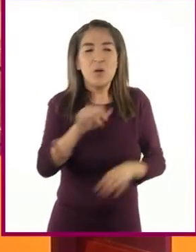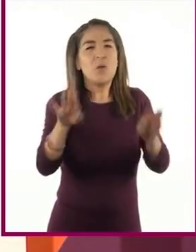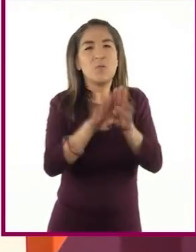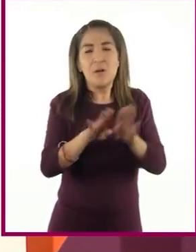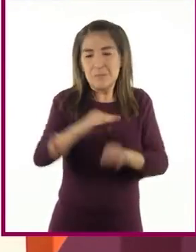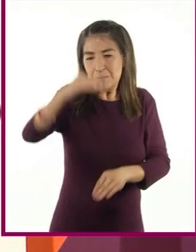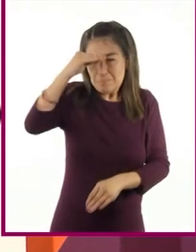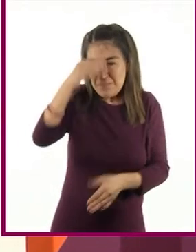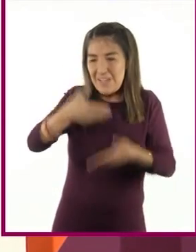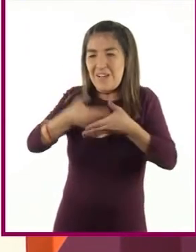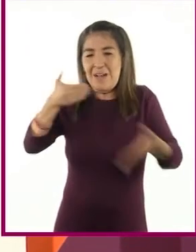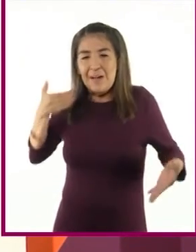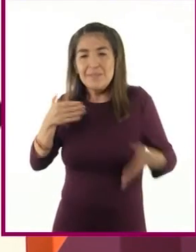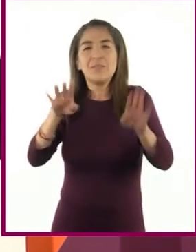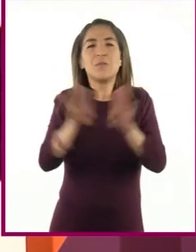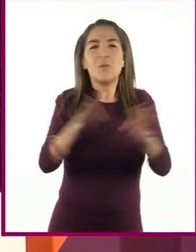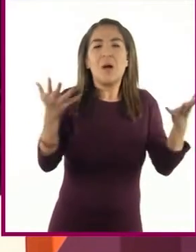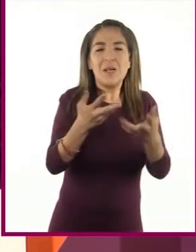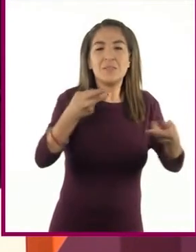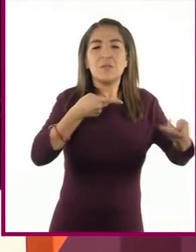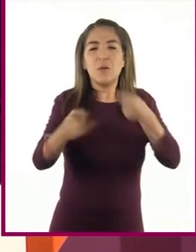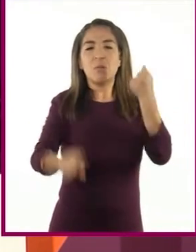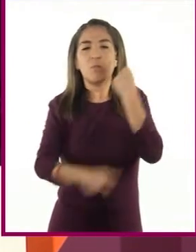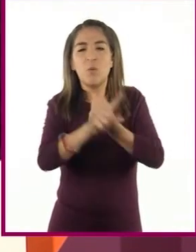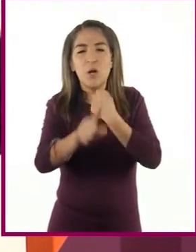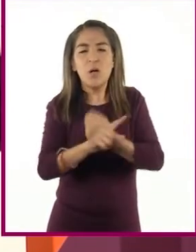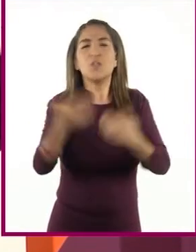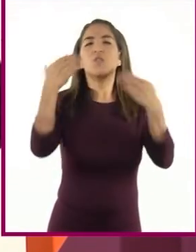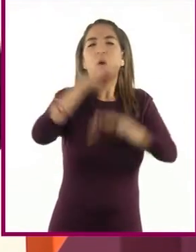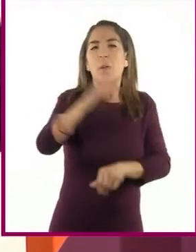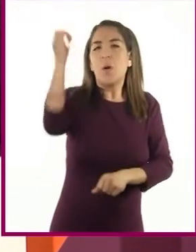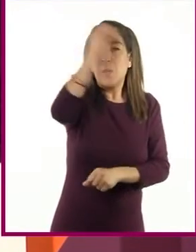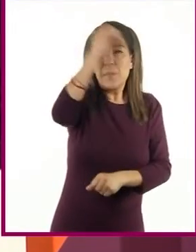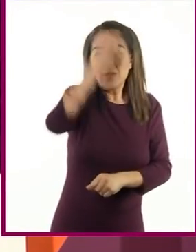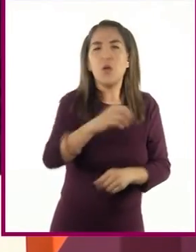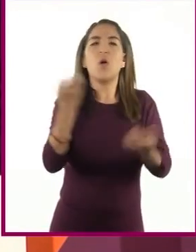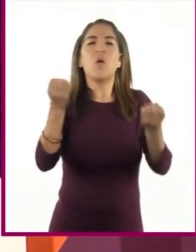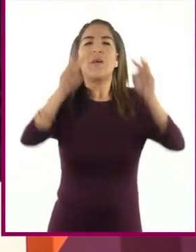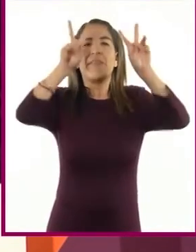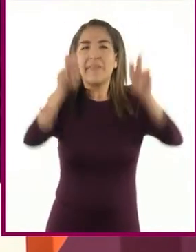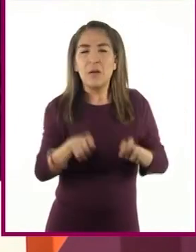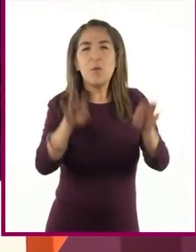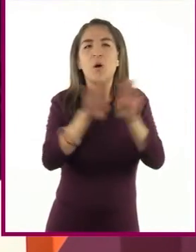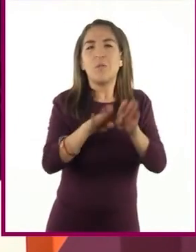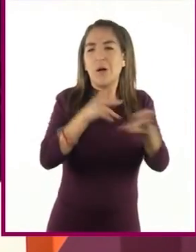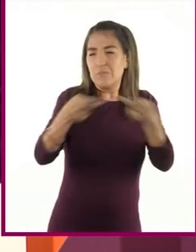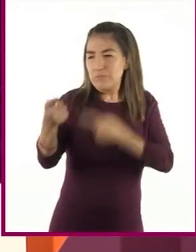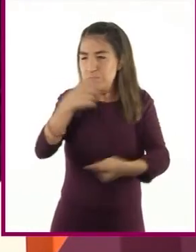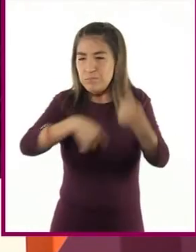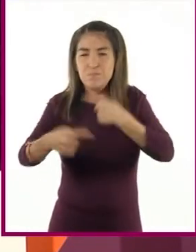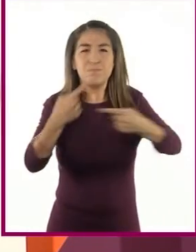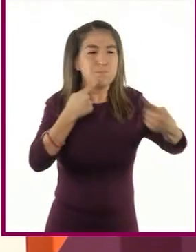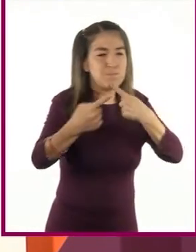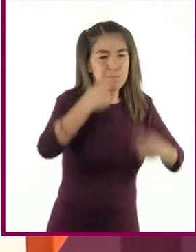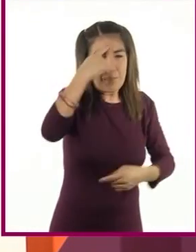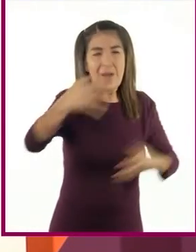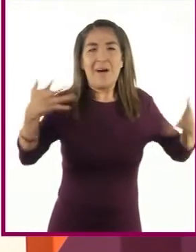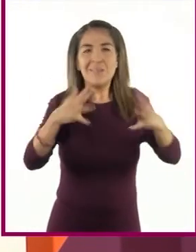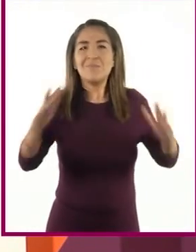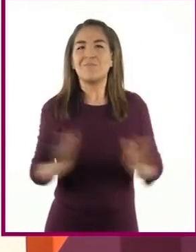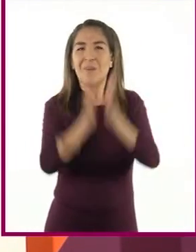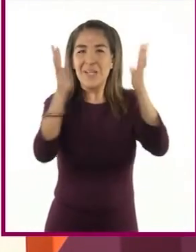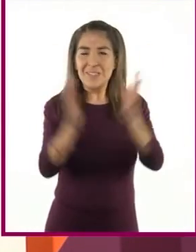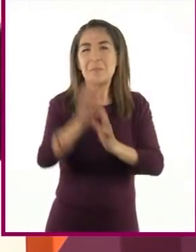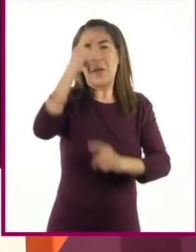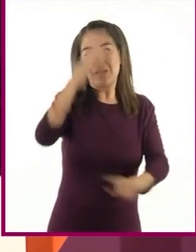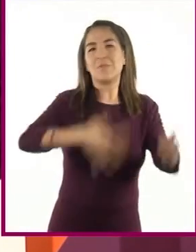analizar problemáticas, de construirse una opinión sobre un tema o de organizarse y participar en el